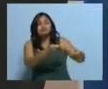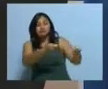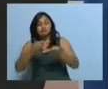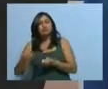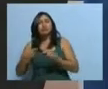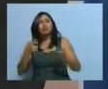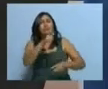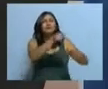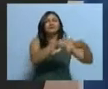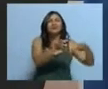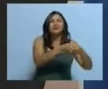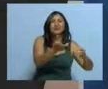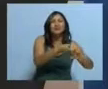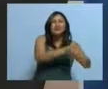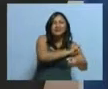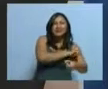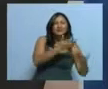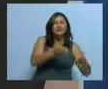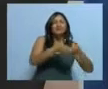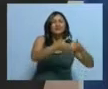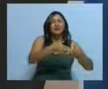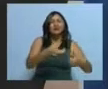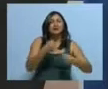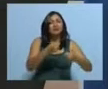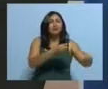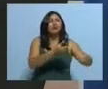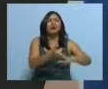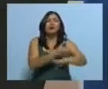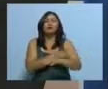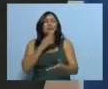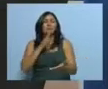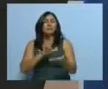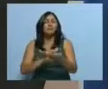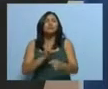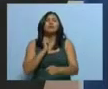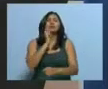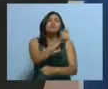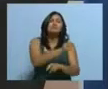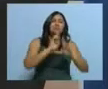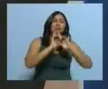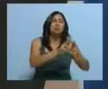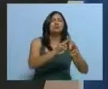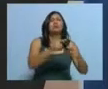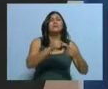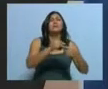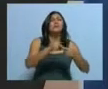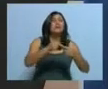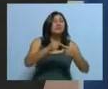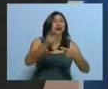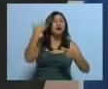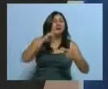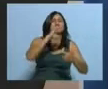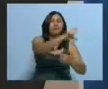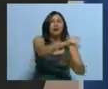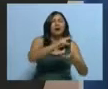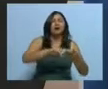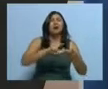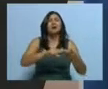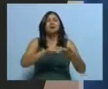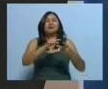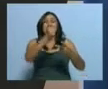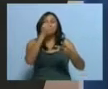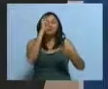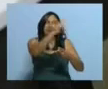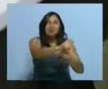retiro. Les fuera reconocido el pago de un subsidio familiar y la liquidación de la prima de antigüedad. El informe es de nuestra agencia aliada de